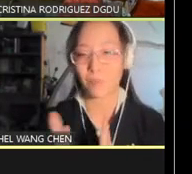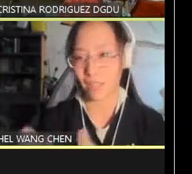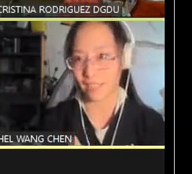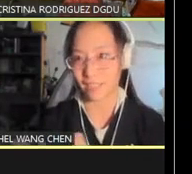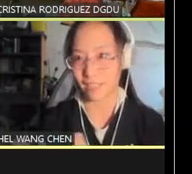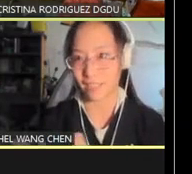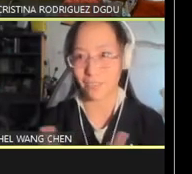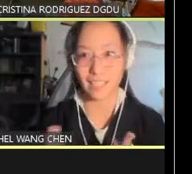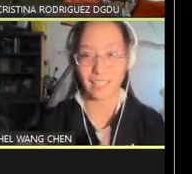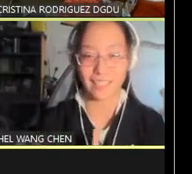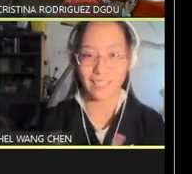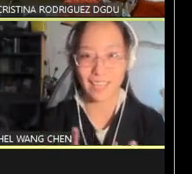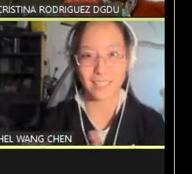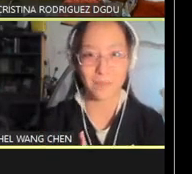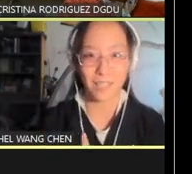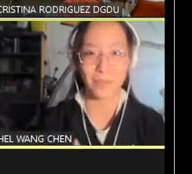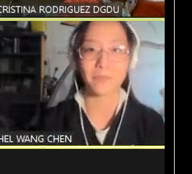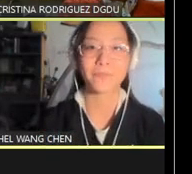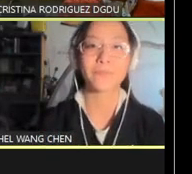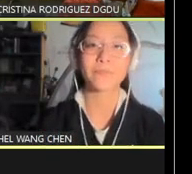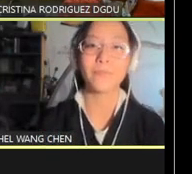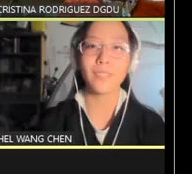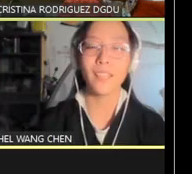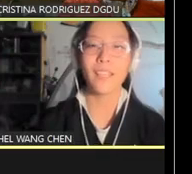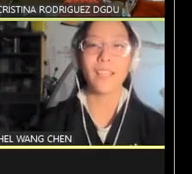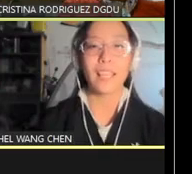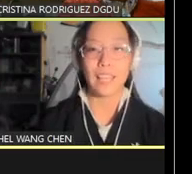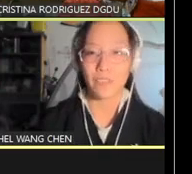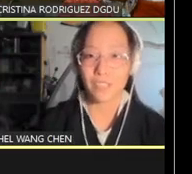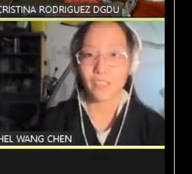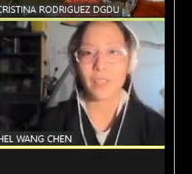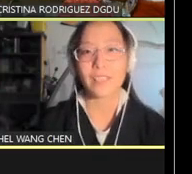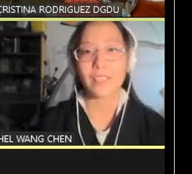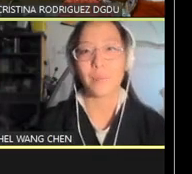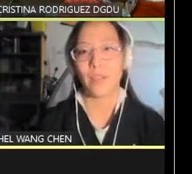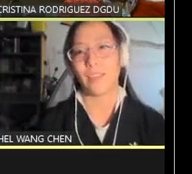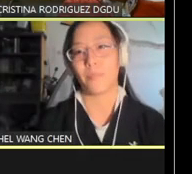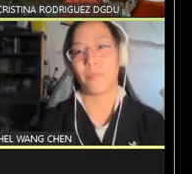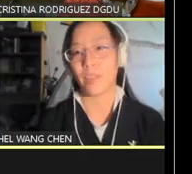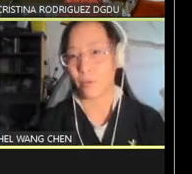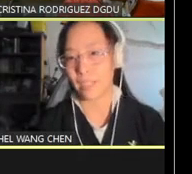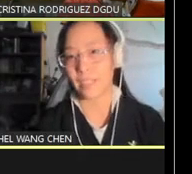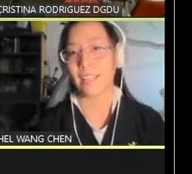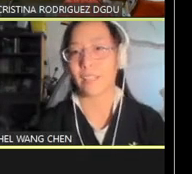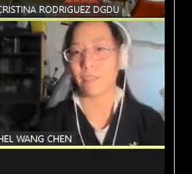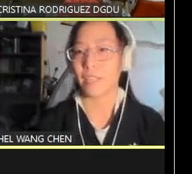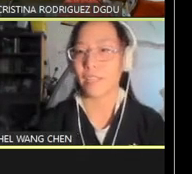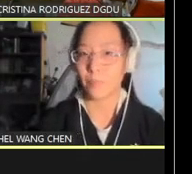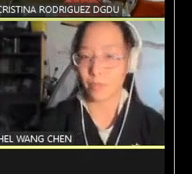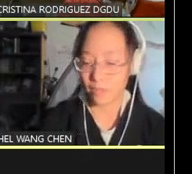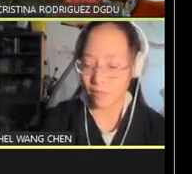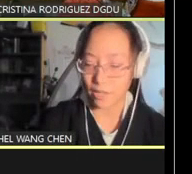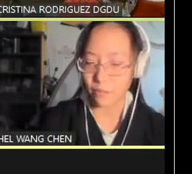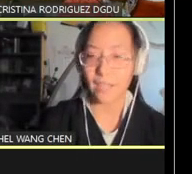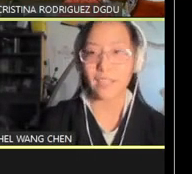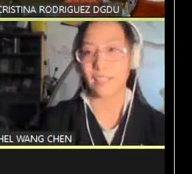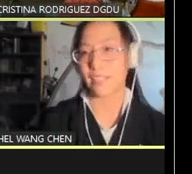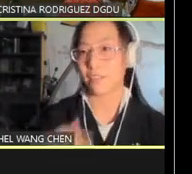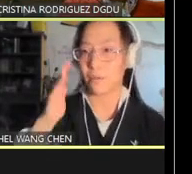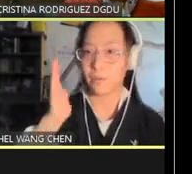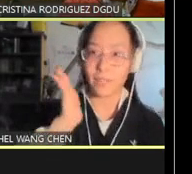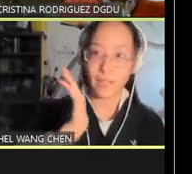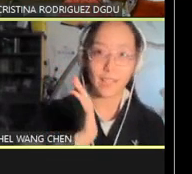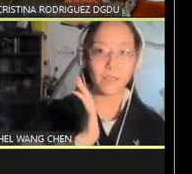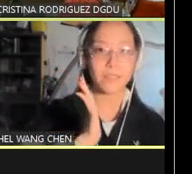los dos pedazos que se hayan separado. En los síntomas, el puede moverse activamente a la posición neutra, es